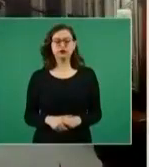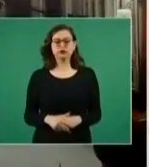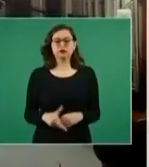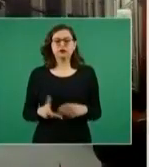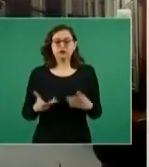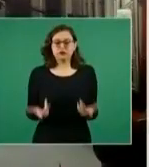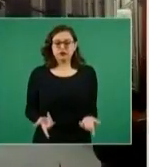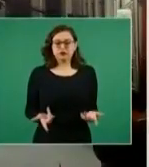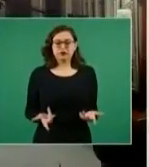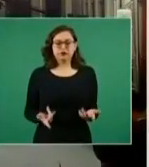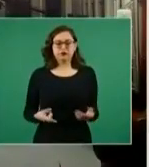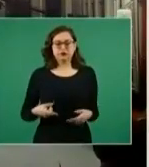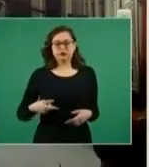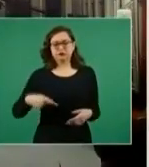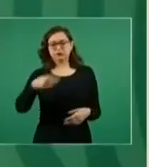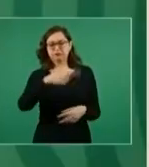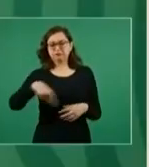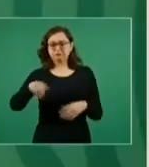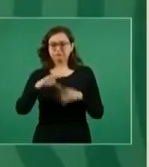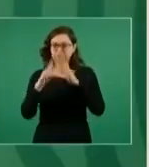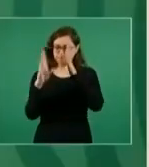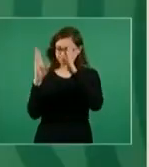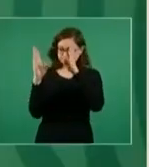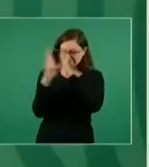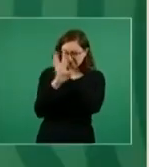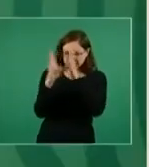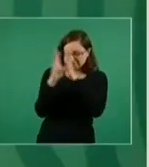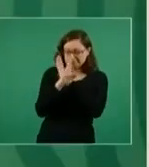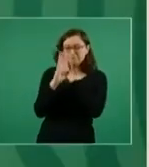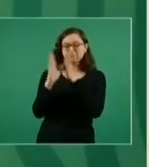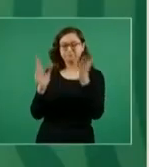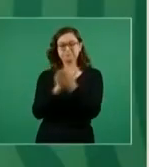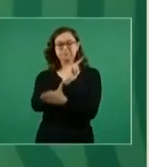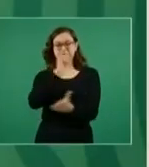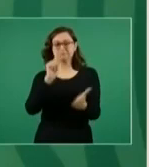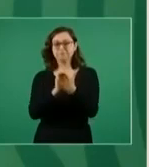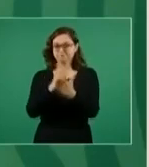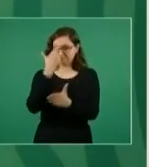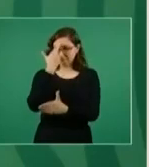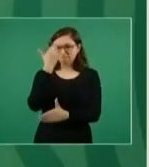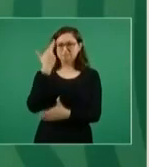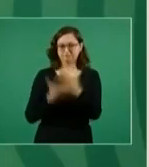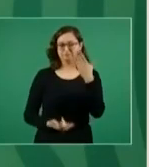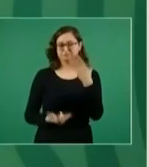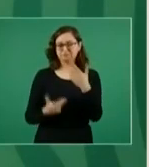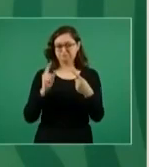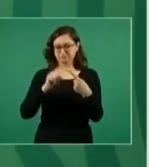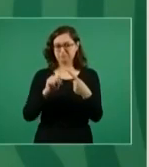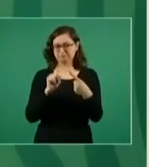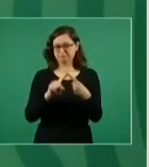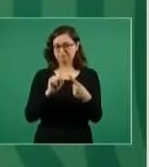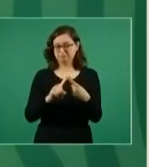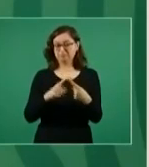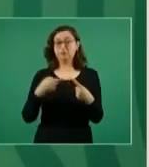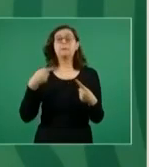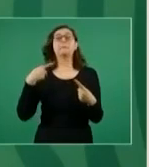Espían es un delito, pero además cuesta mucho.